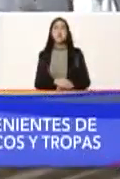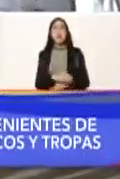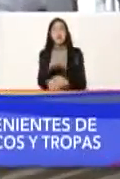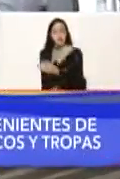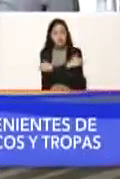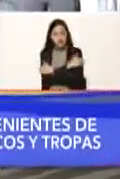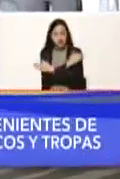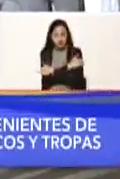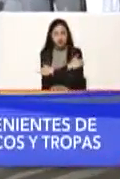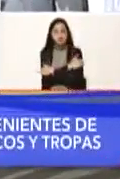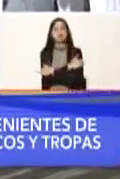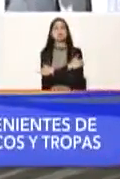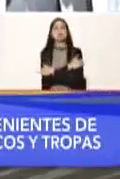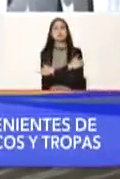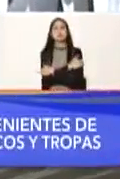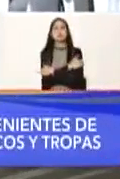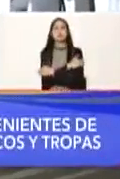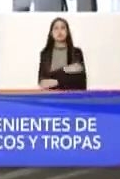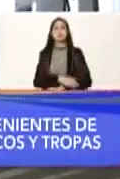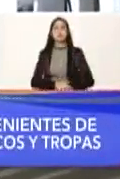Felicidades.